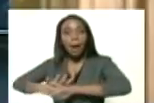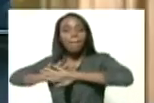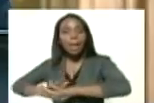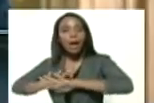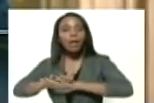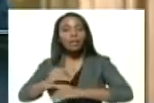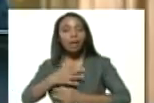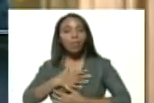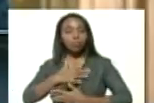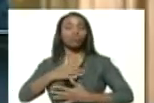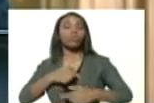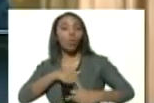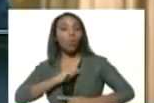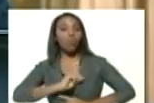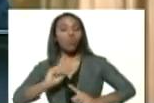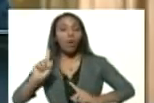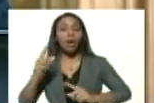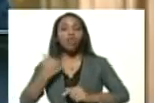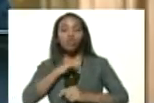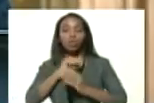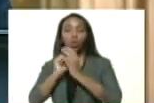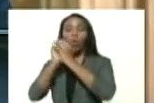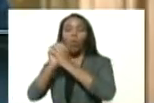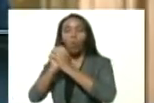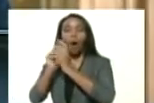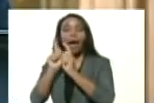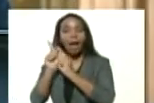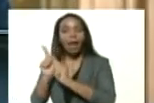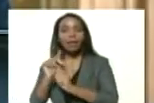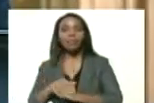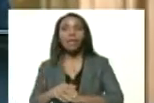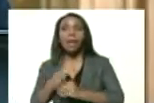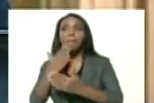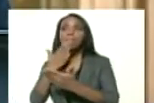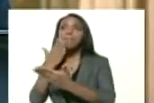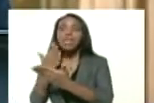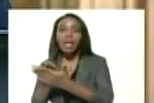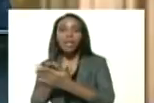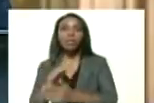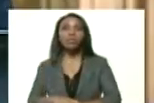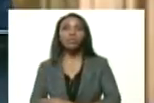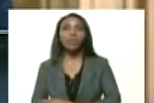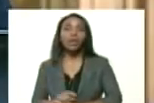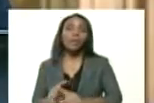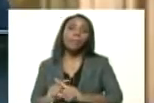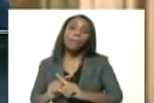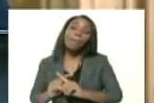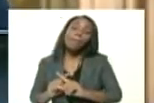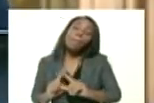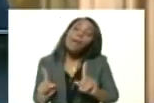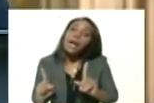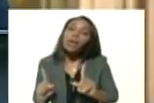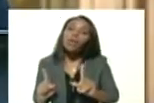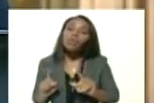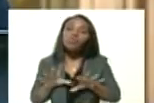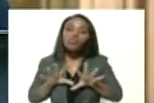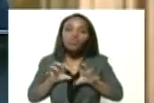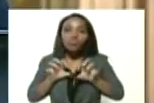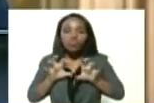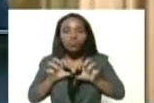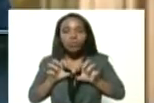asistiendo estuvimos orando por él pidiendo pero ya la neumonía